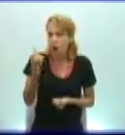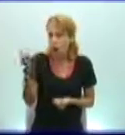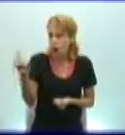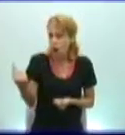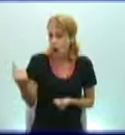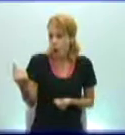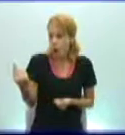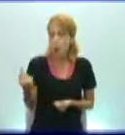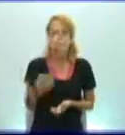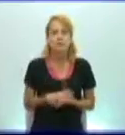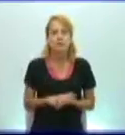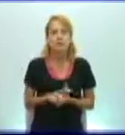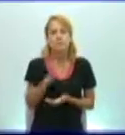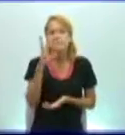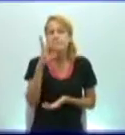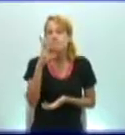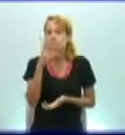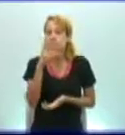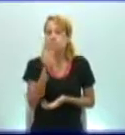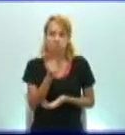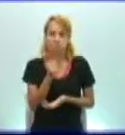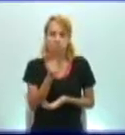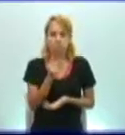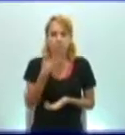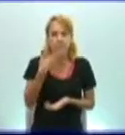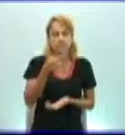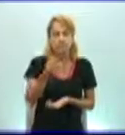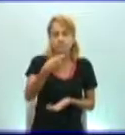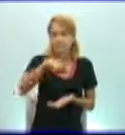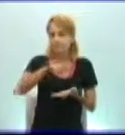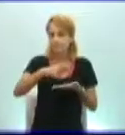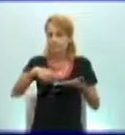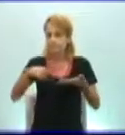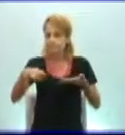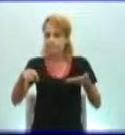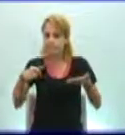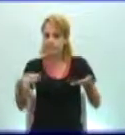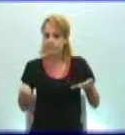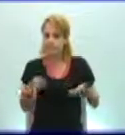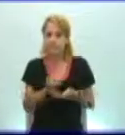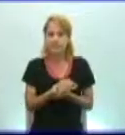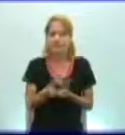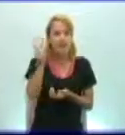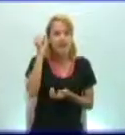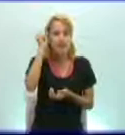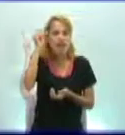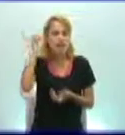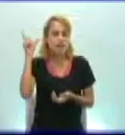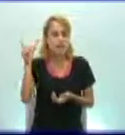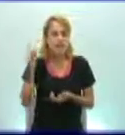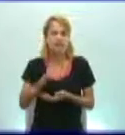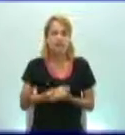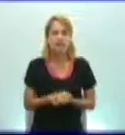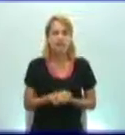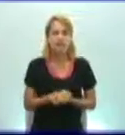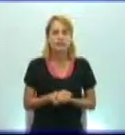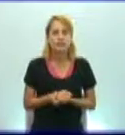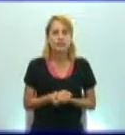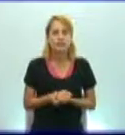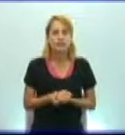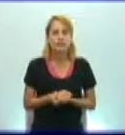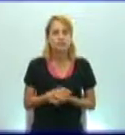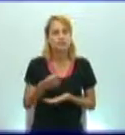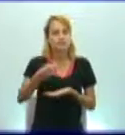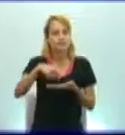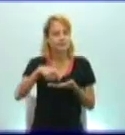buena caligrafía, con buena ortografía, coherencia y calidad en las ideas. Les doy un minuto